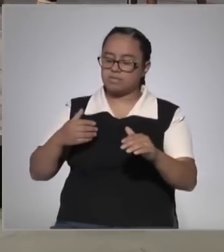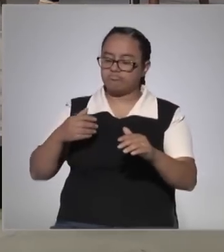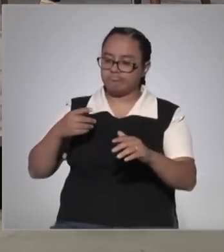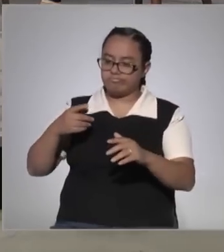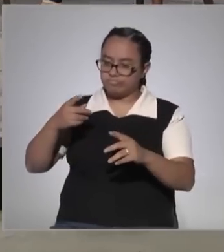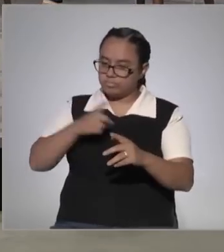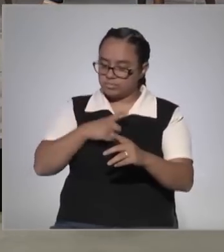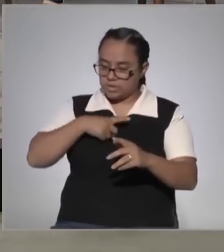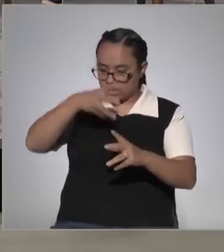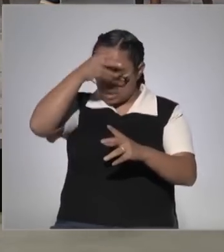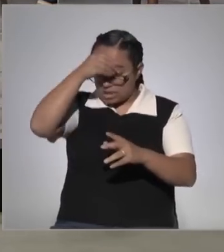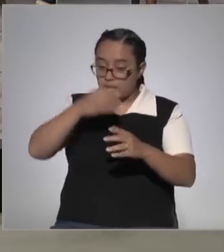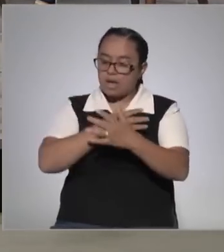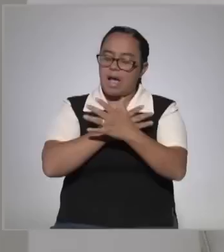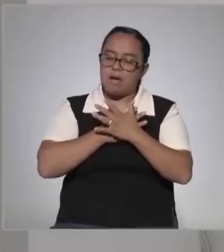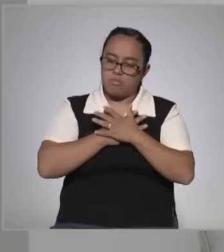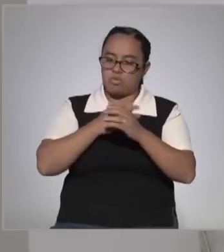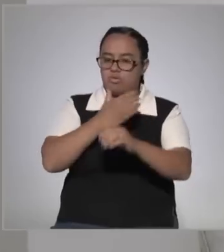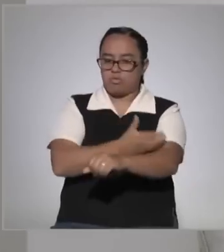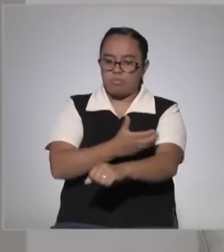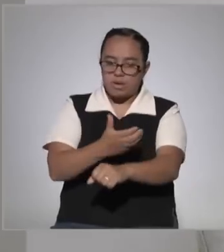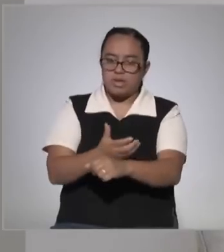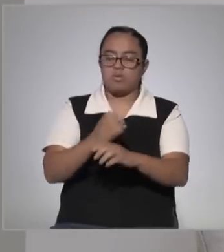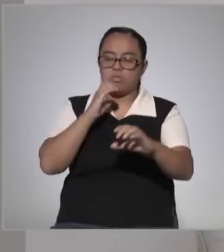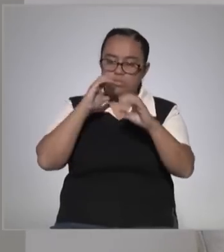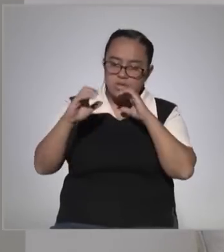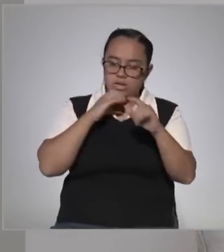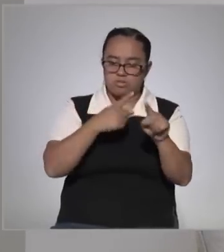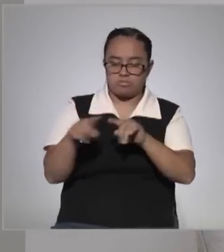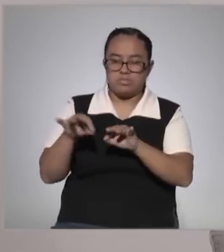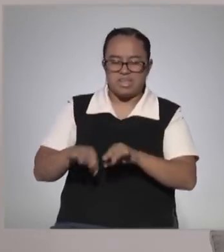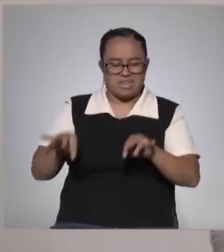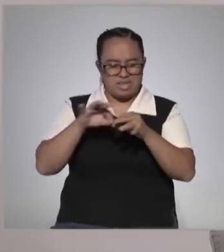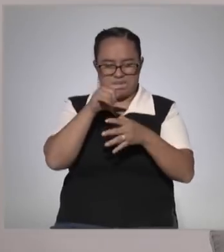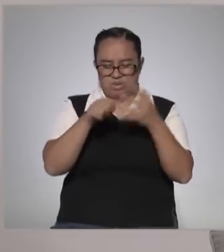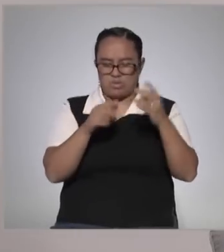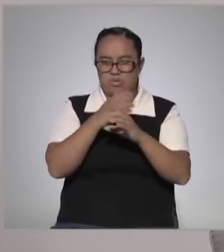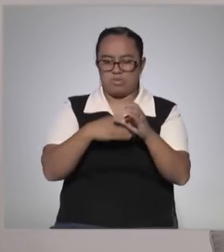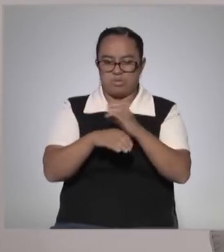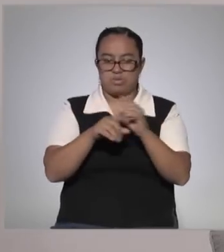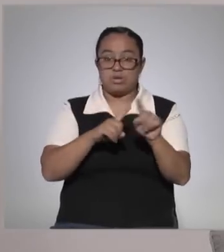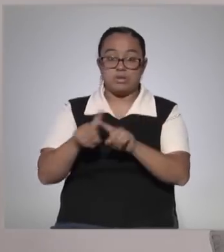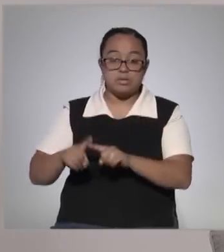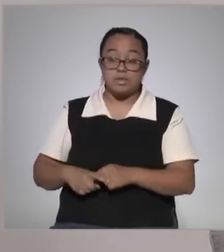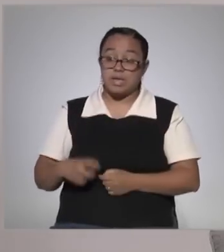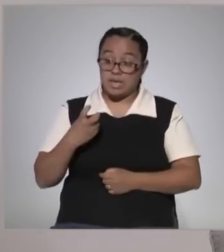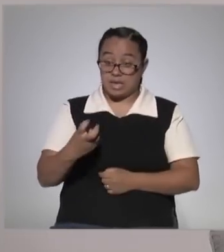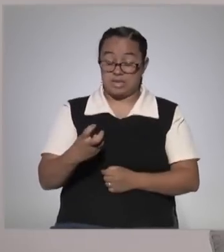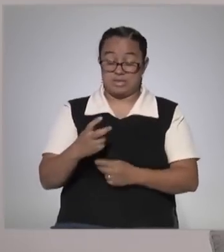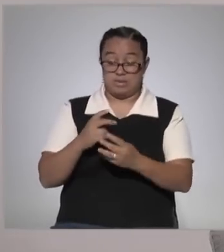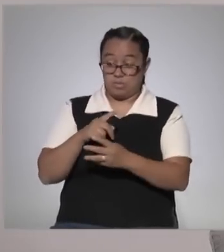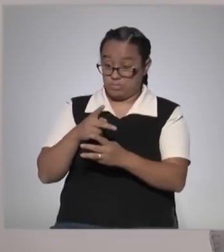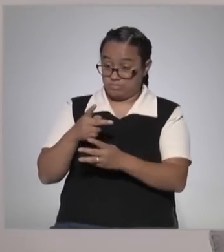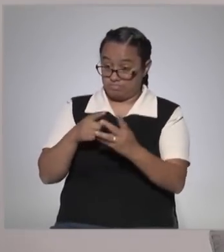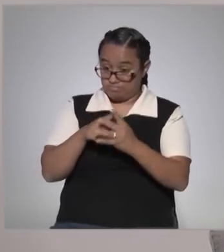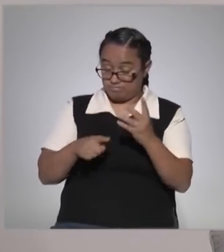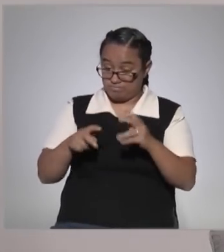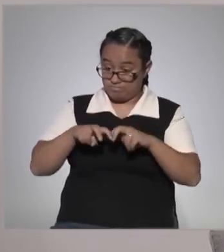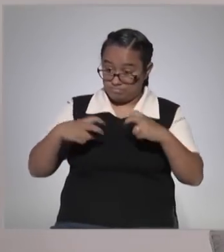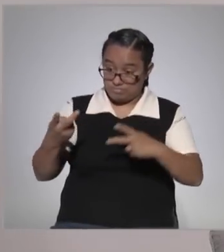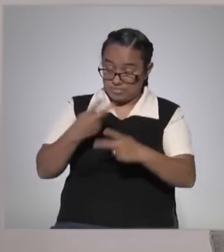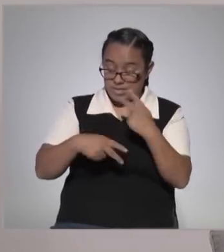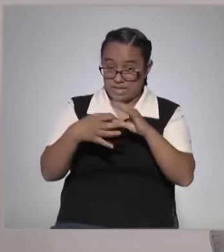confianza, compromiso, convivencia, compañía. Muchas gracias a los 4. Qué gran programa y muy valiosa la información que nos